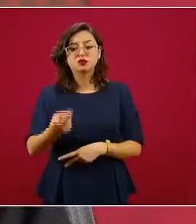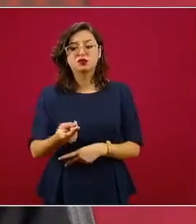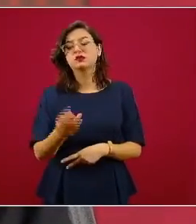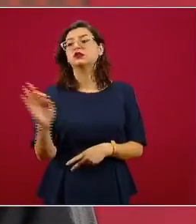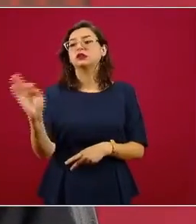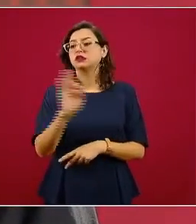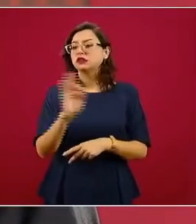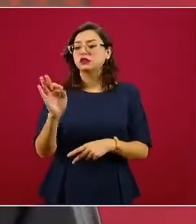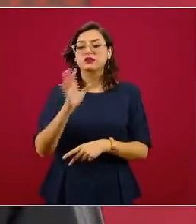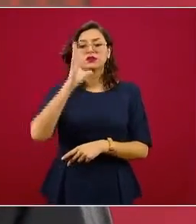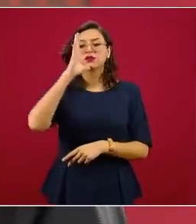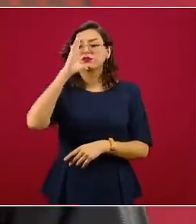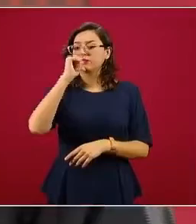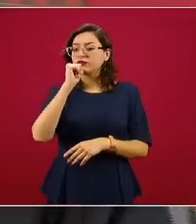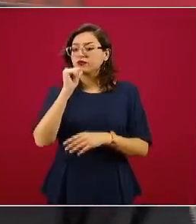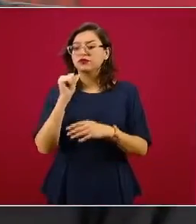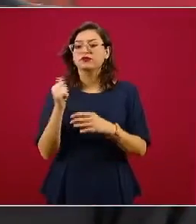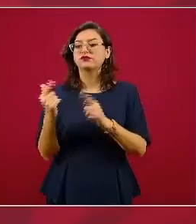verlos, voy a expresar